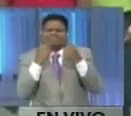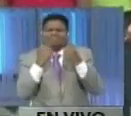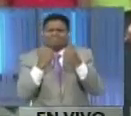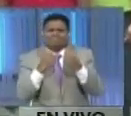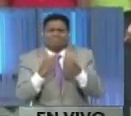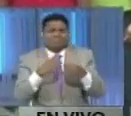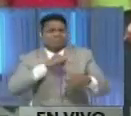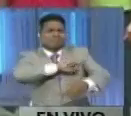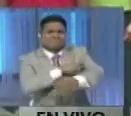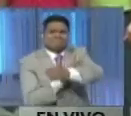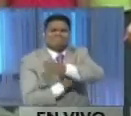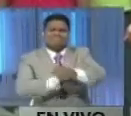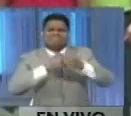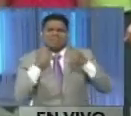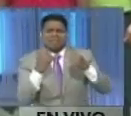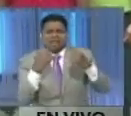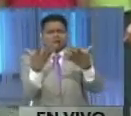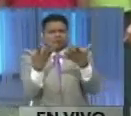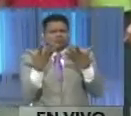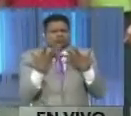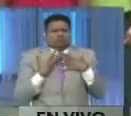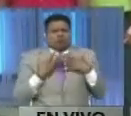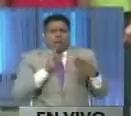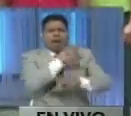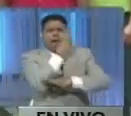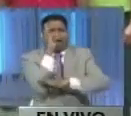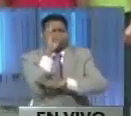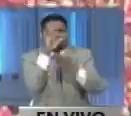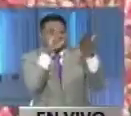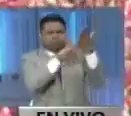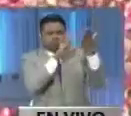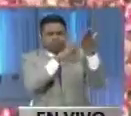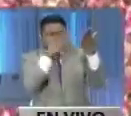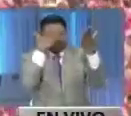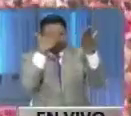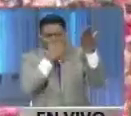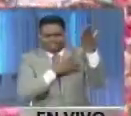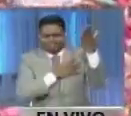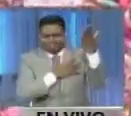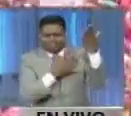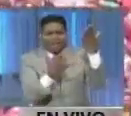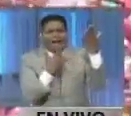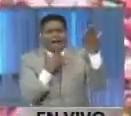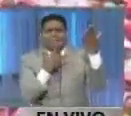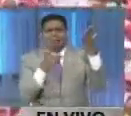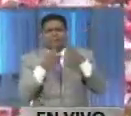Y nos cargamos de toda su fuerza y de todo su amor por este pueblo.